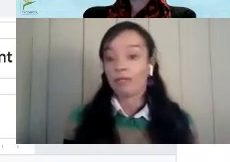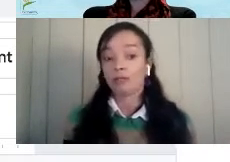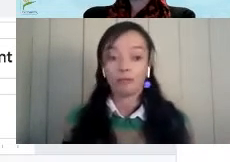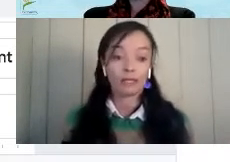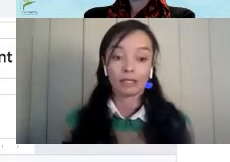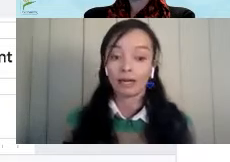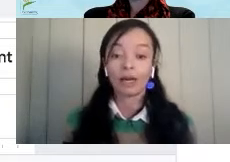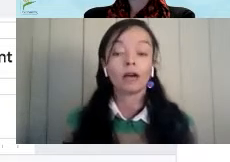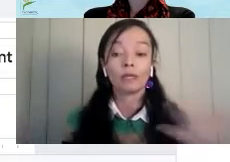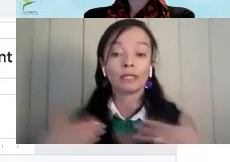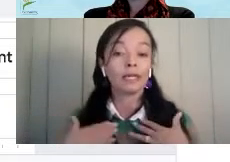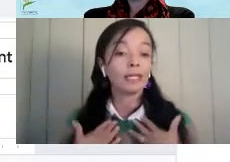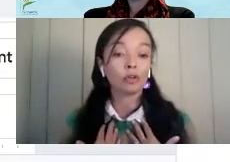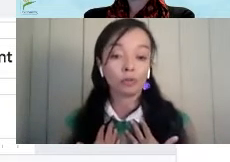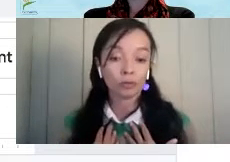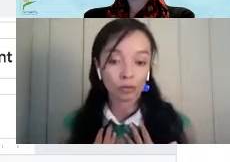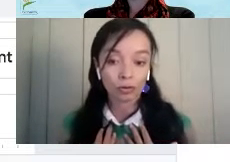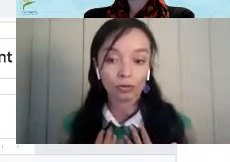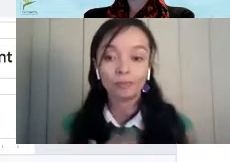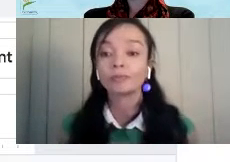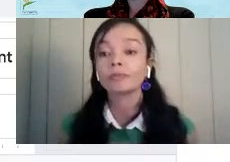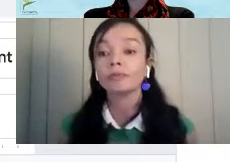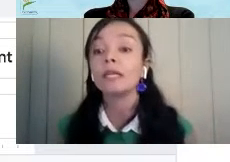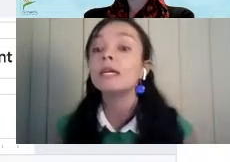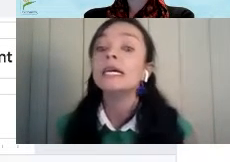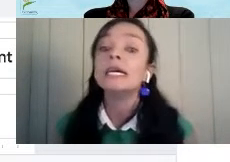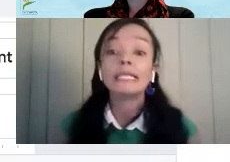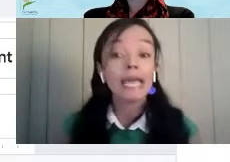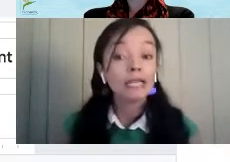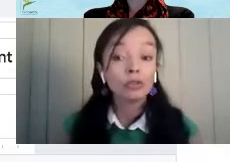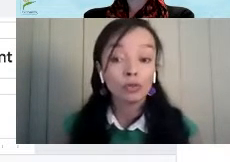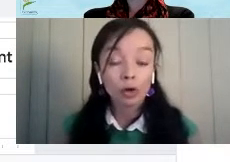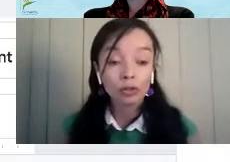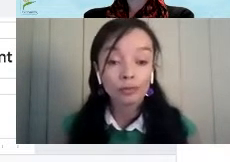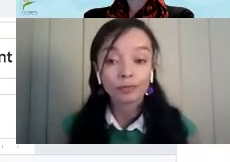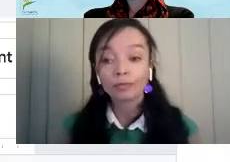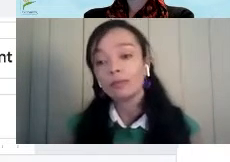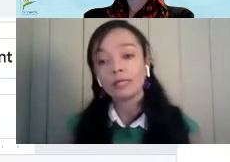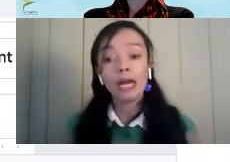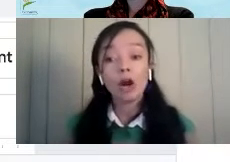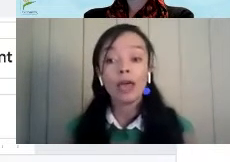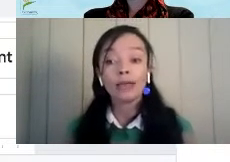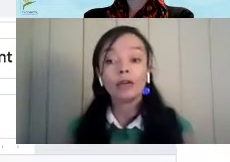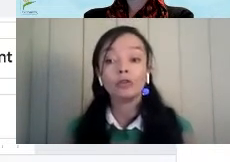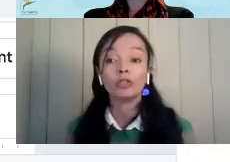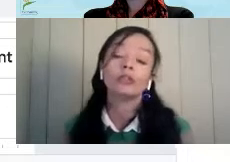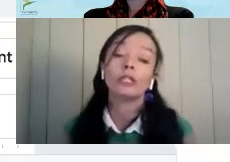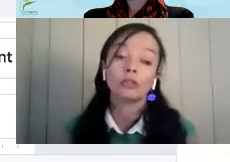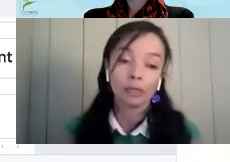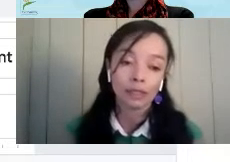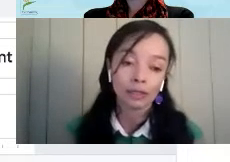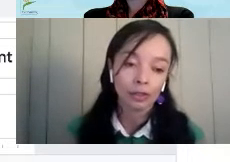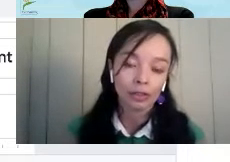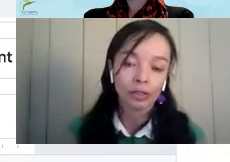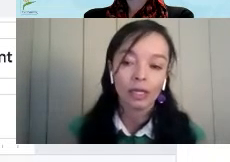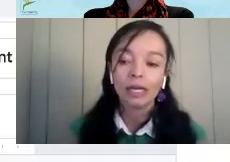también se nos va a estresar. Acuérdese, es como nosotros. Sea su voz e incluyalos en las